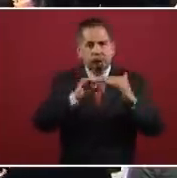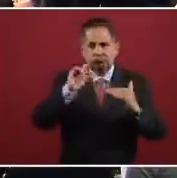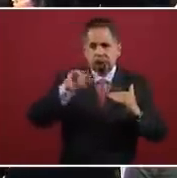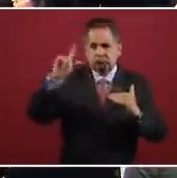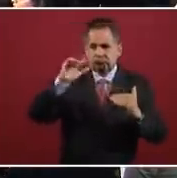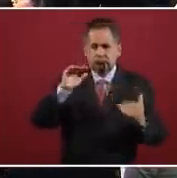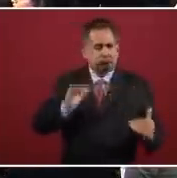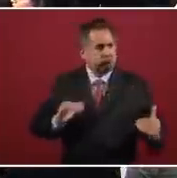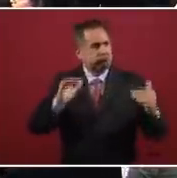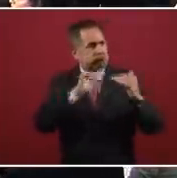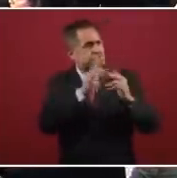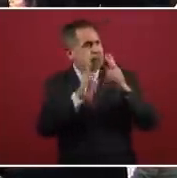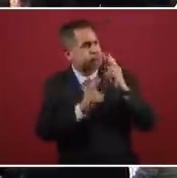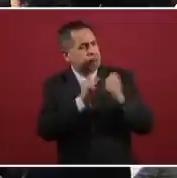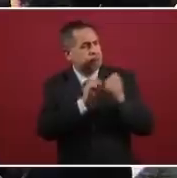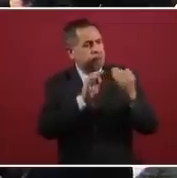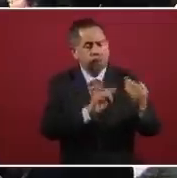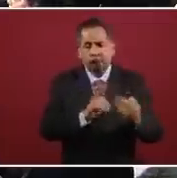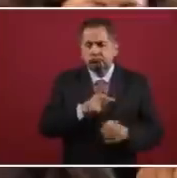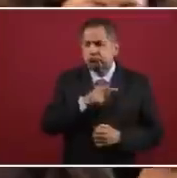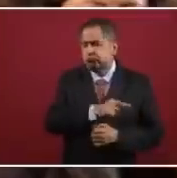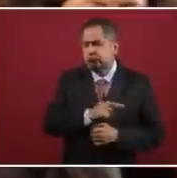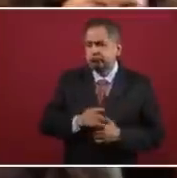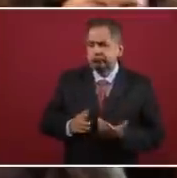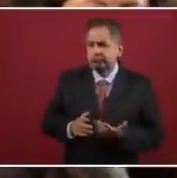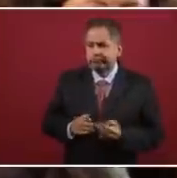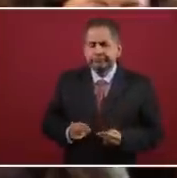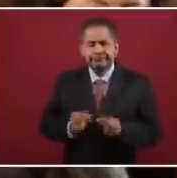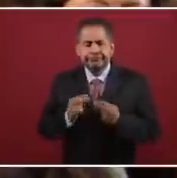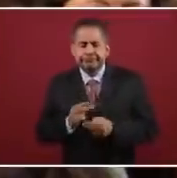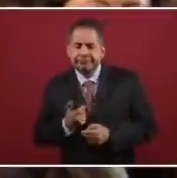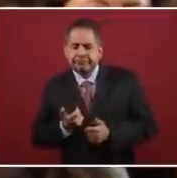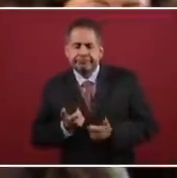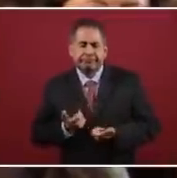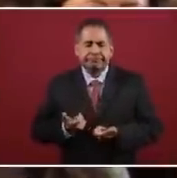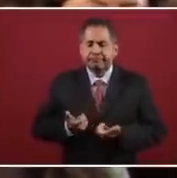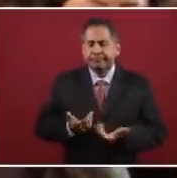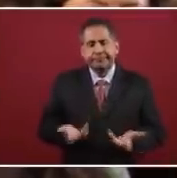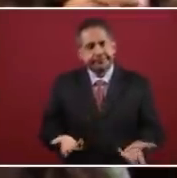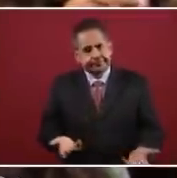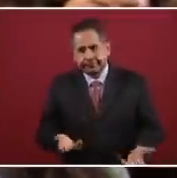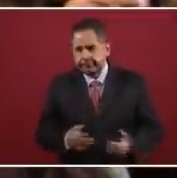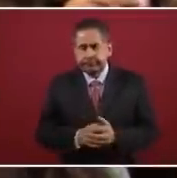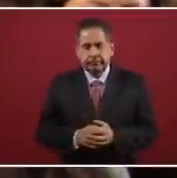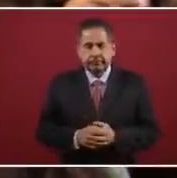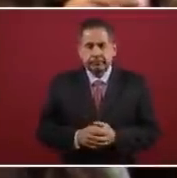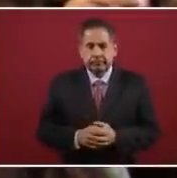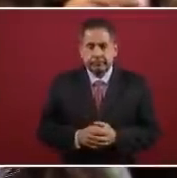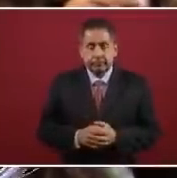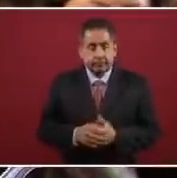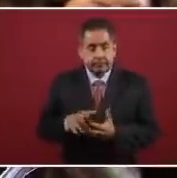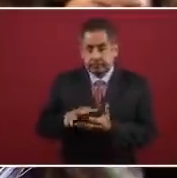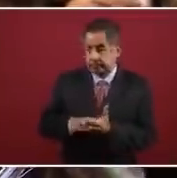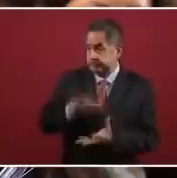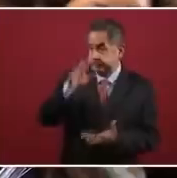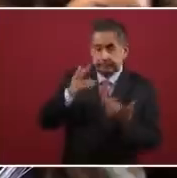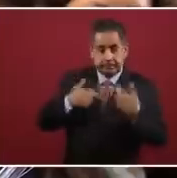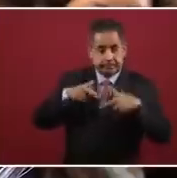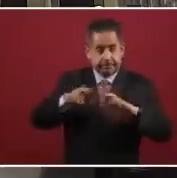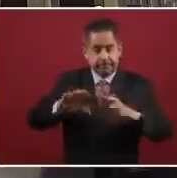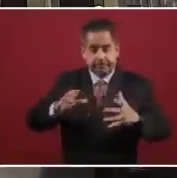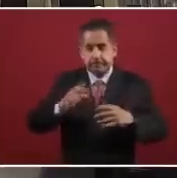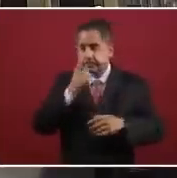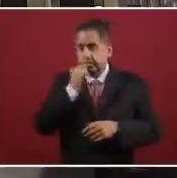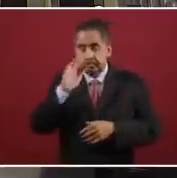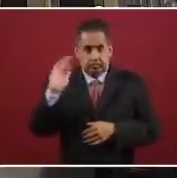secretaría porque ya se está haciendo negocio. ¿Sí? La representación de la mayor parte de los policías federales las